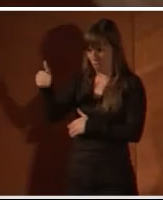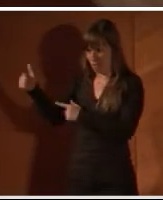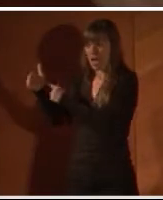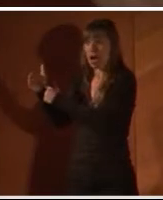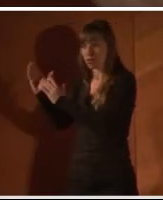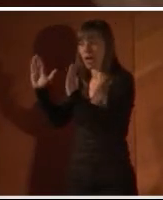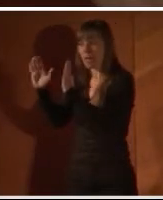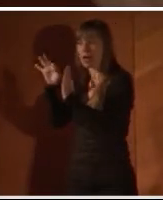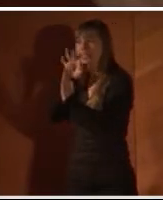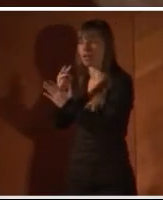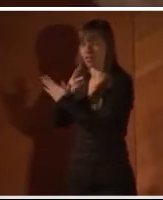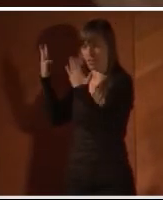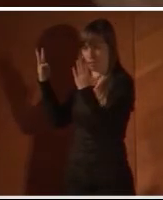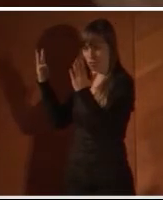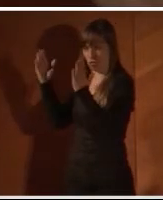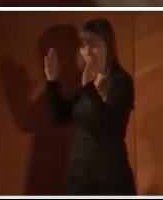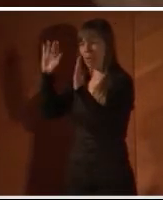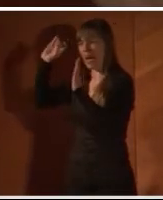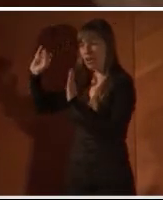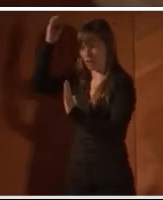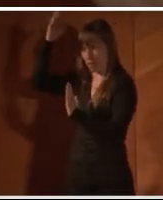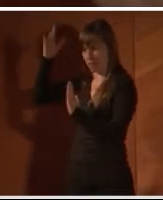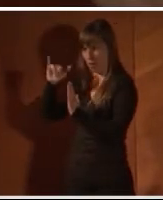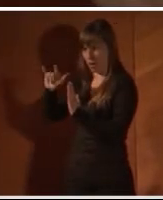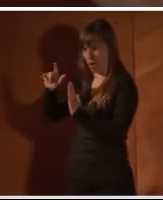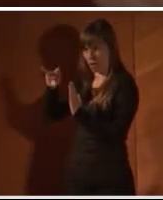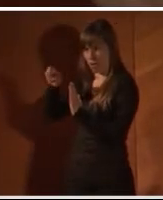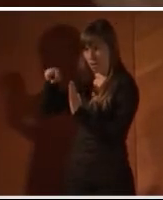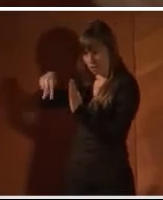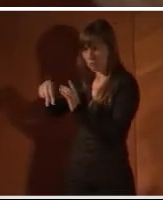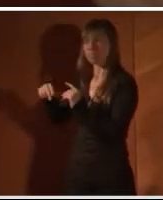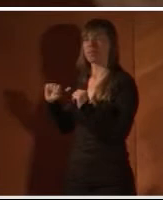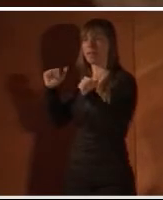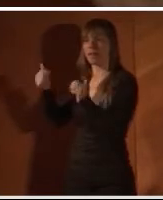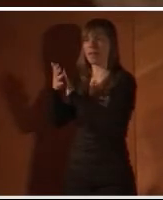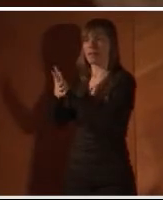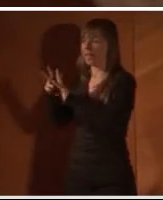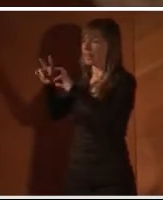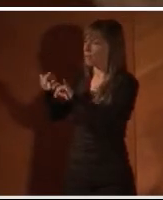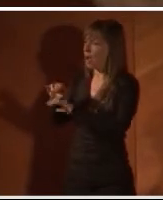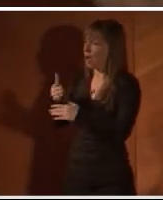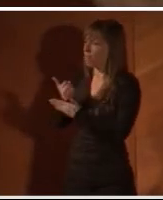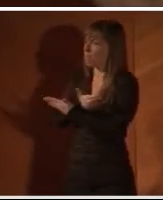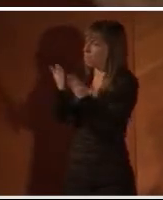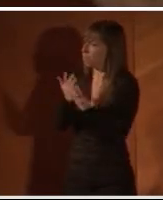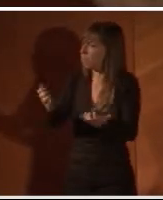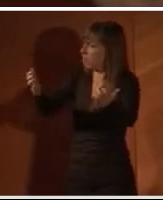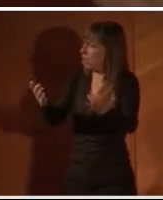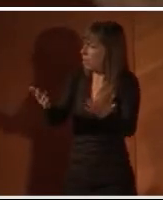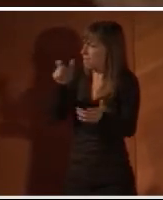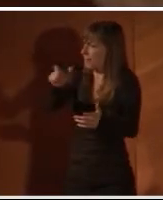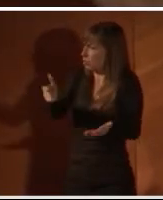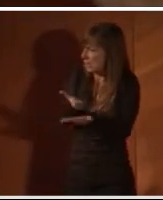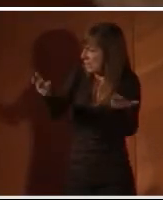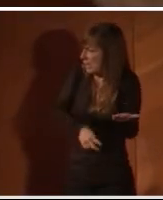una fase interesante de la historia, ¿no? Y se empieza a hablar de la felicidad pública, la necesidad de que la sociedad